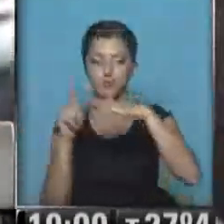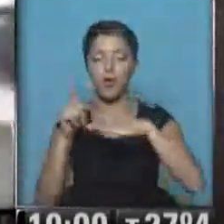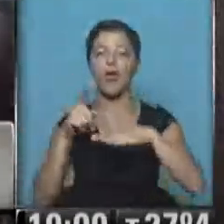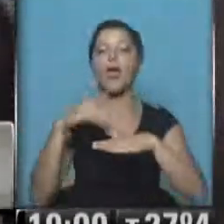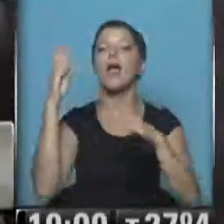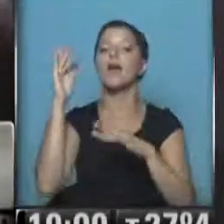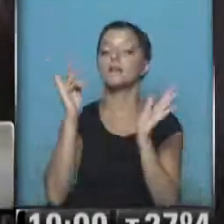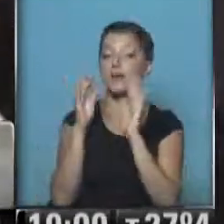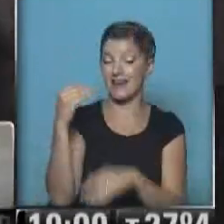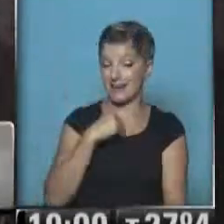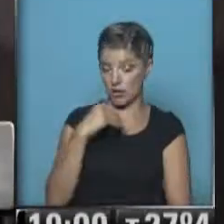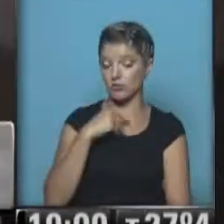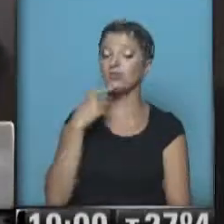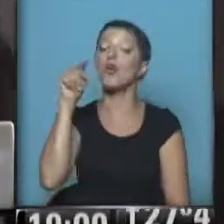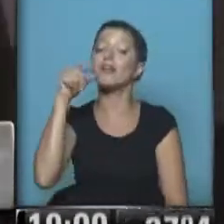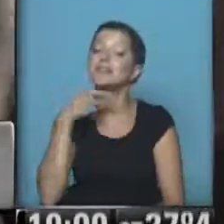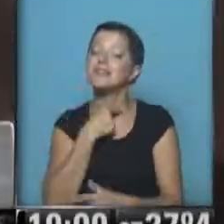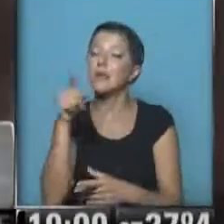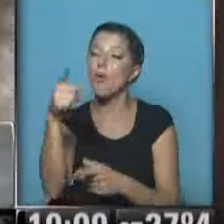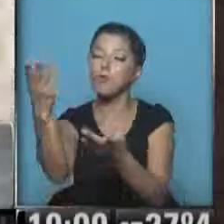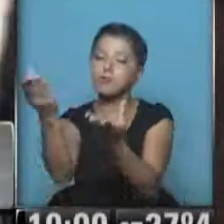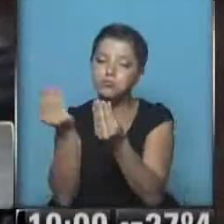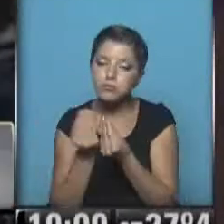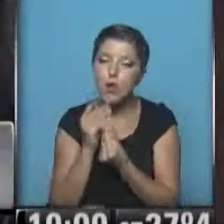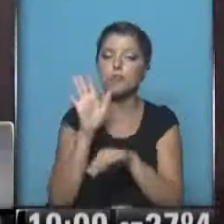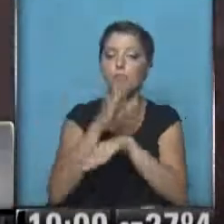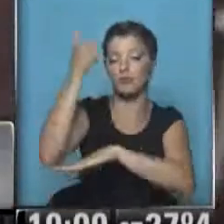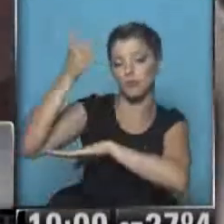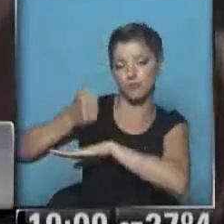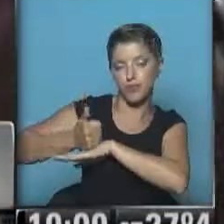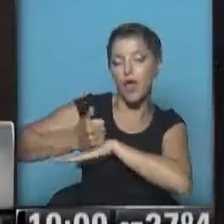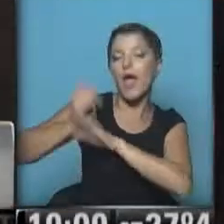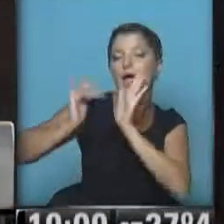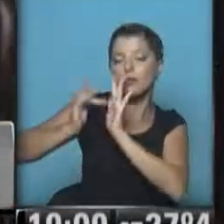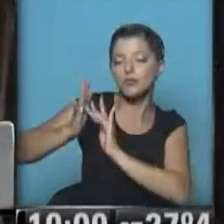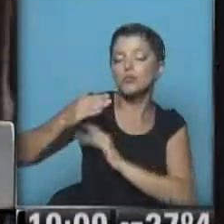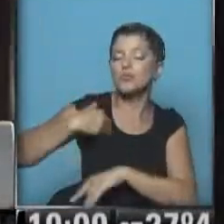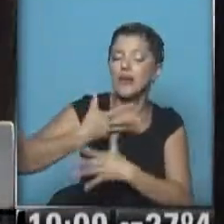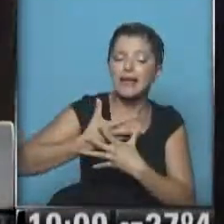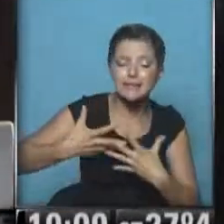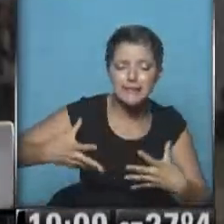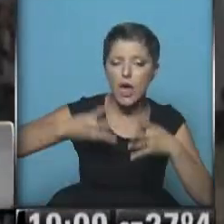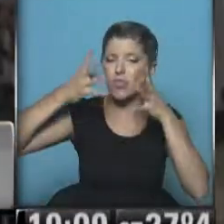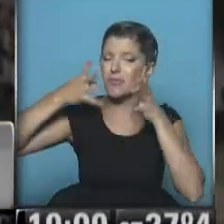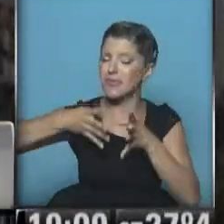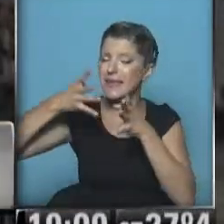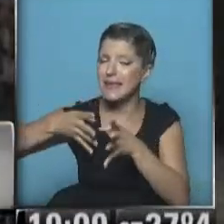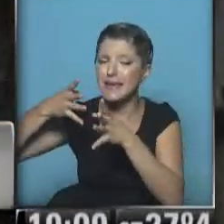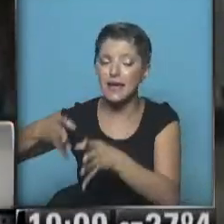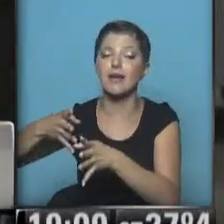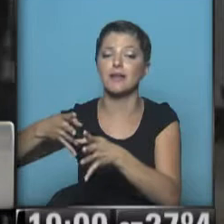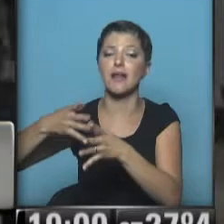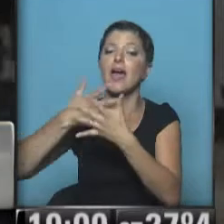dijo: necesitamos tu presencia, Jesús, estamos cansados de la guerra, estamos